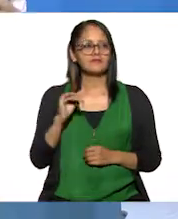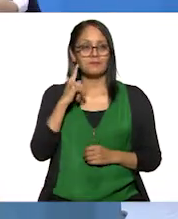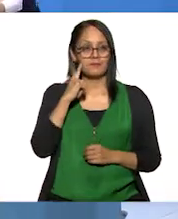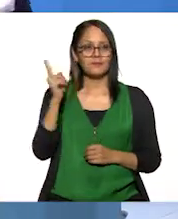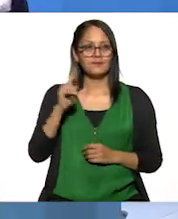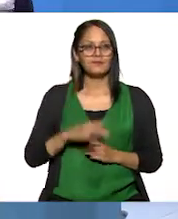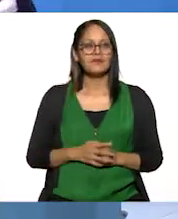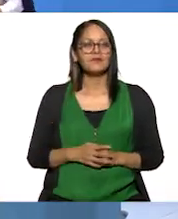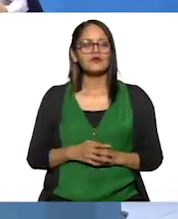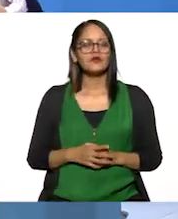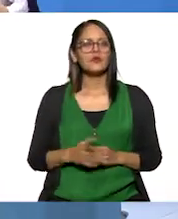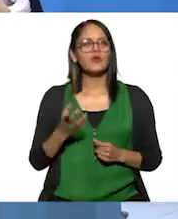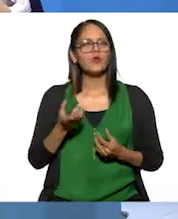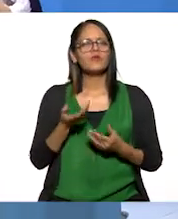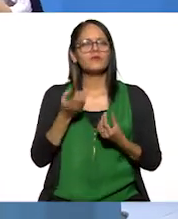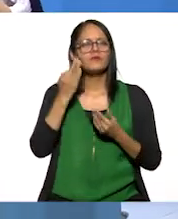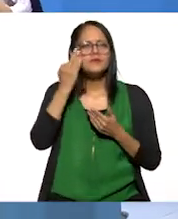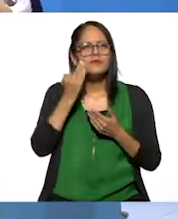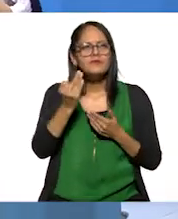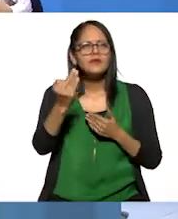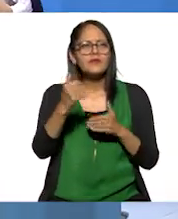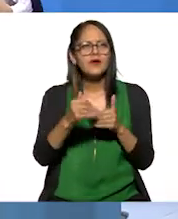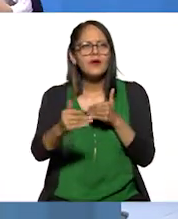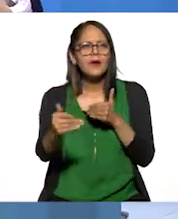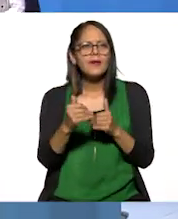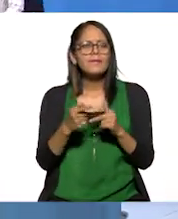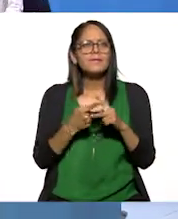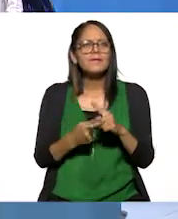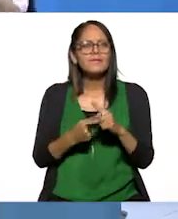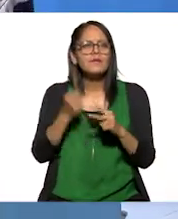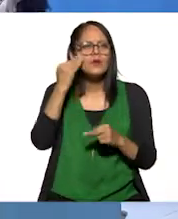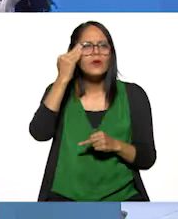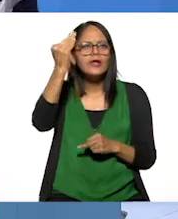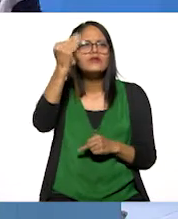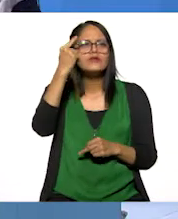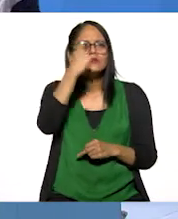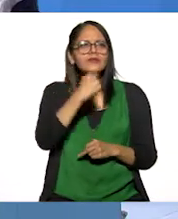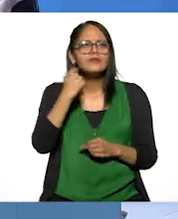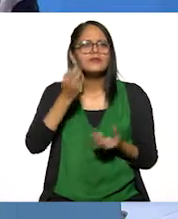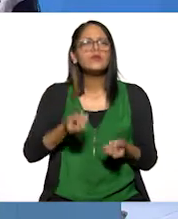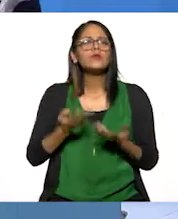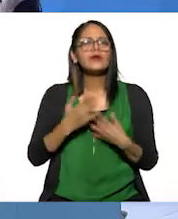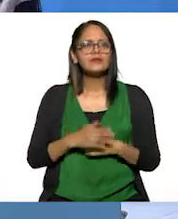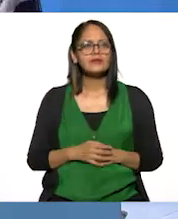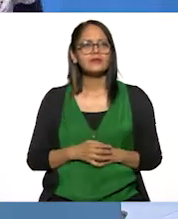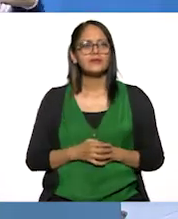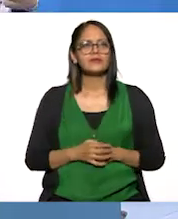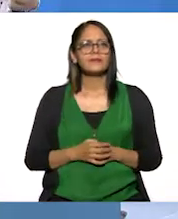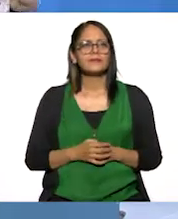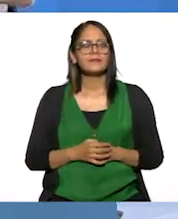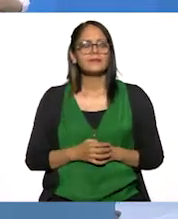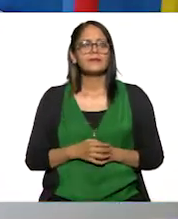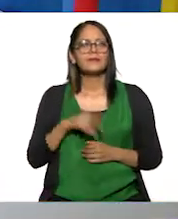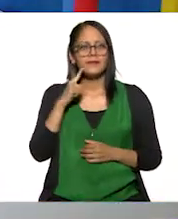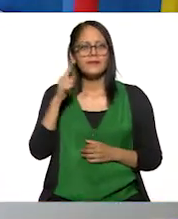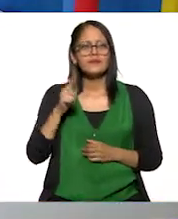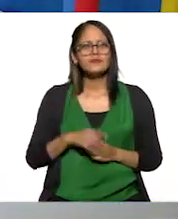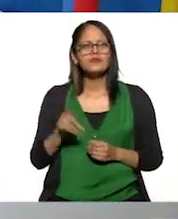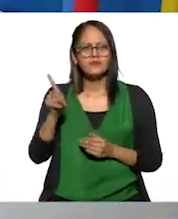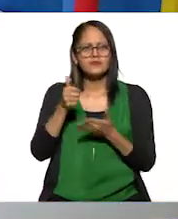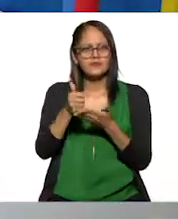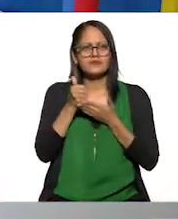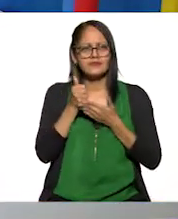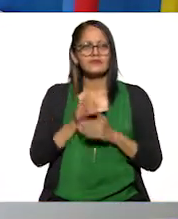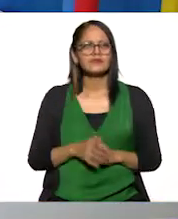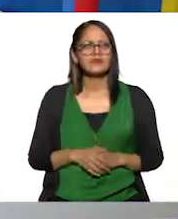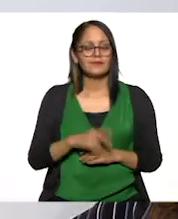bien. ¿Cuánto dura la clase de matemáticas? ¿Cuánto dura la clase de matemáticas? ¿Cuánto dura? A ver, Jenny, ayúdanos